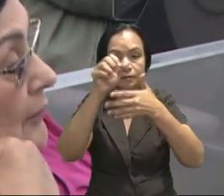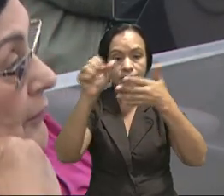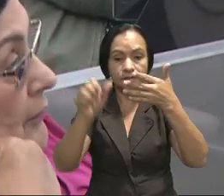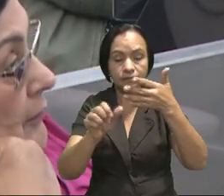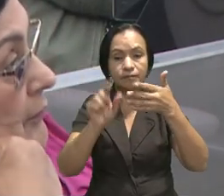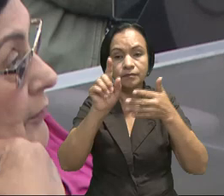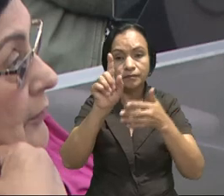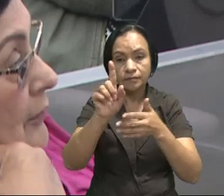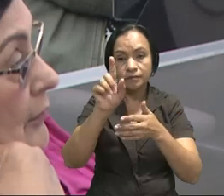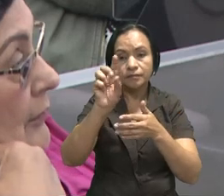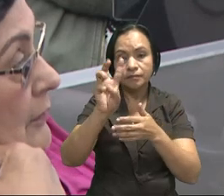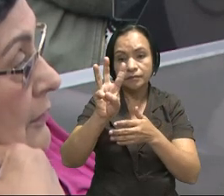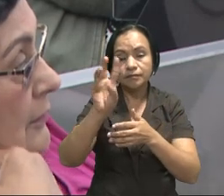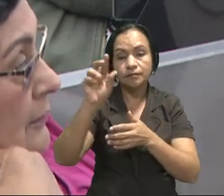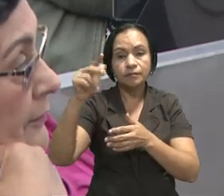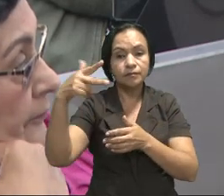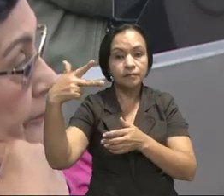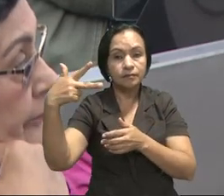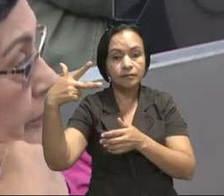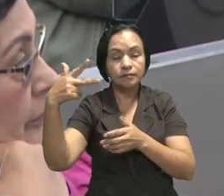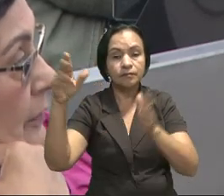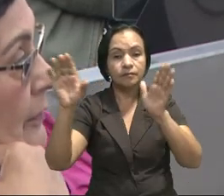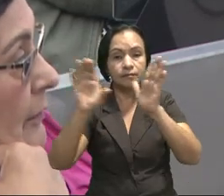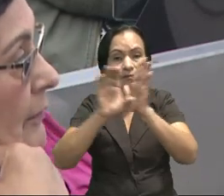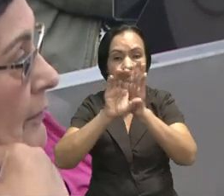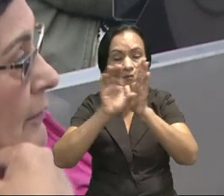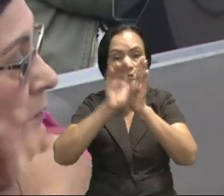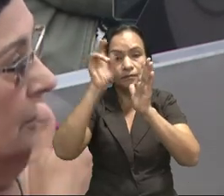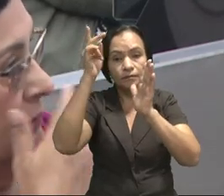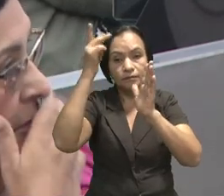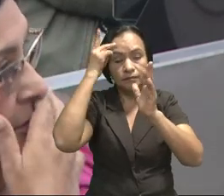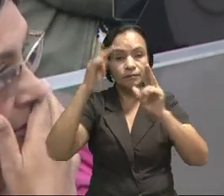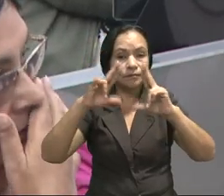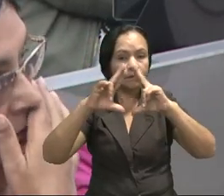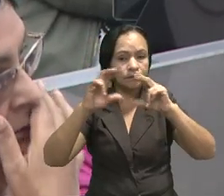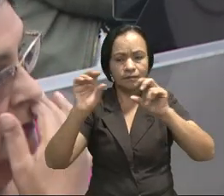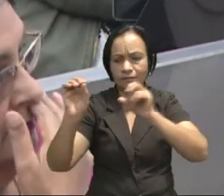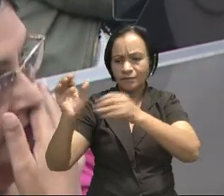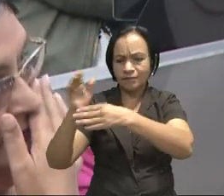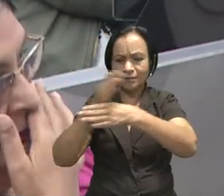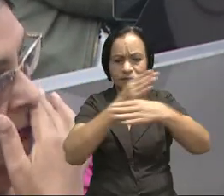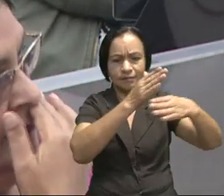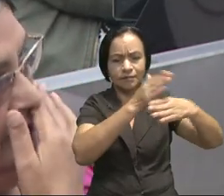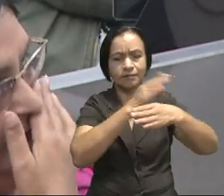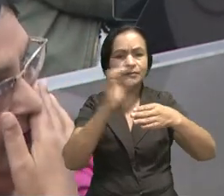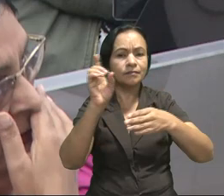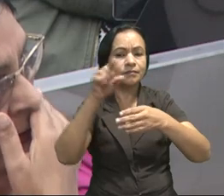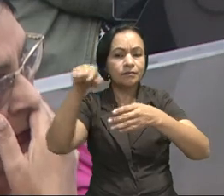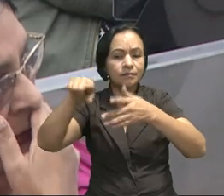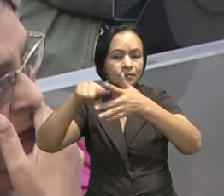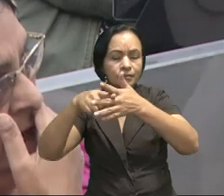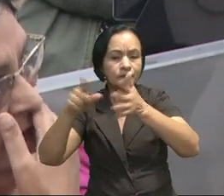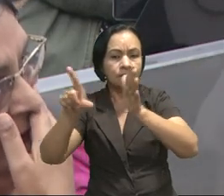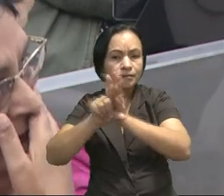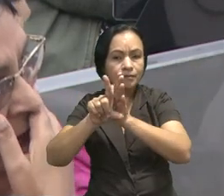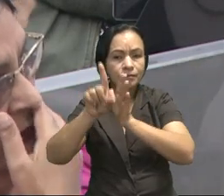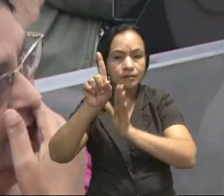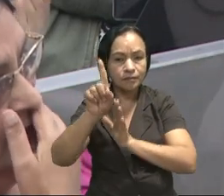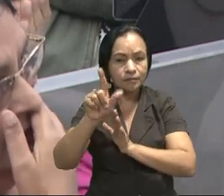artículo 138 de la Constitución Política, que es de donde deriva la ley